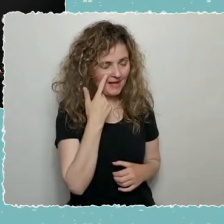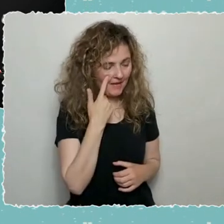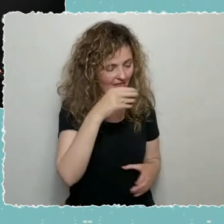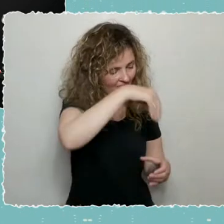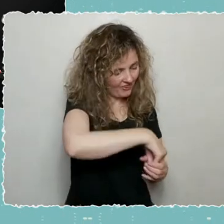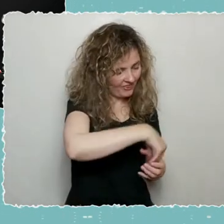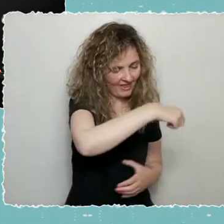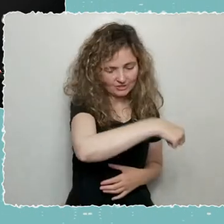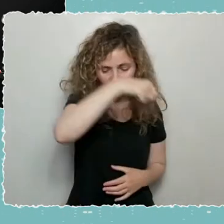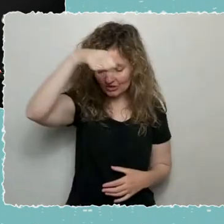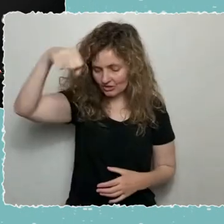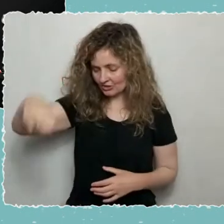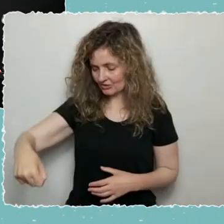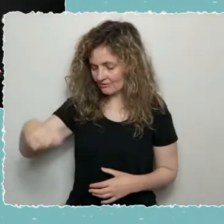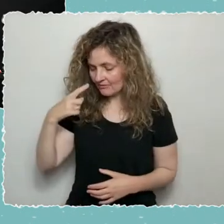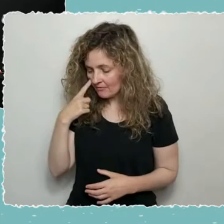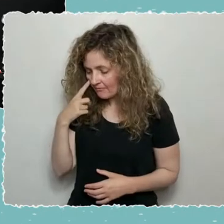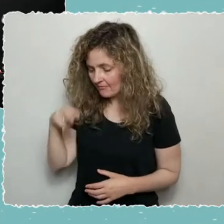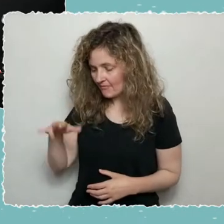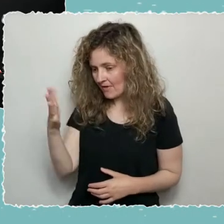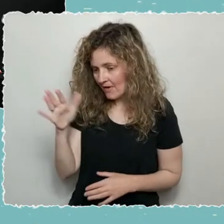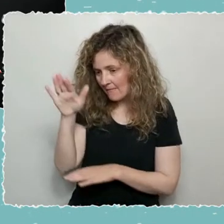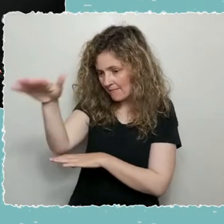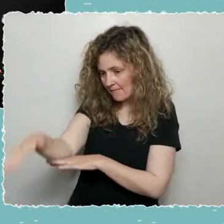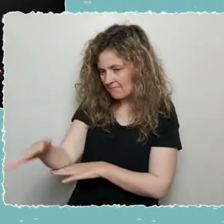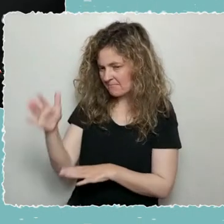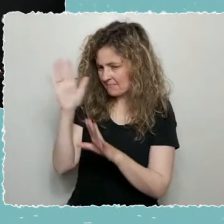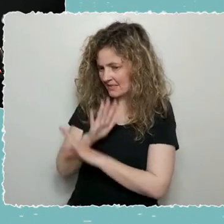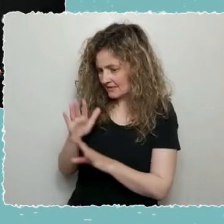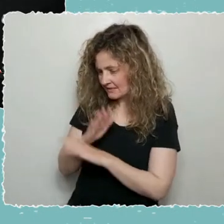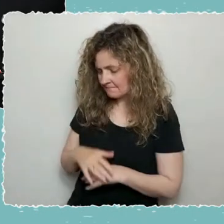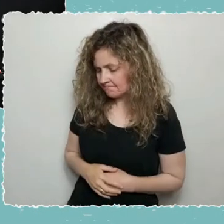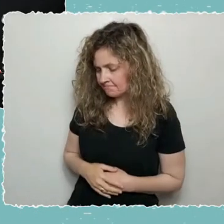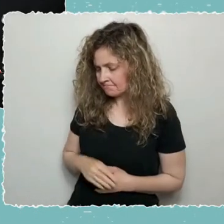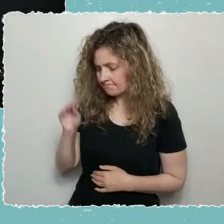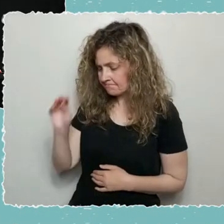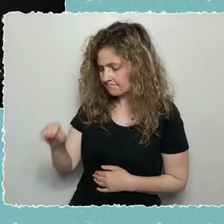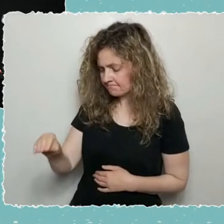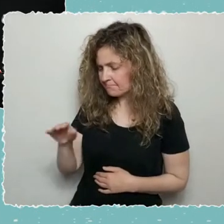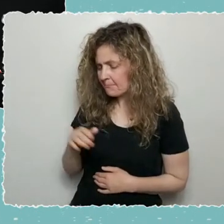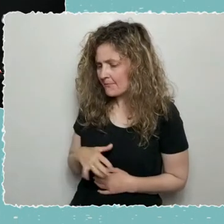Vou ver que hai aquí dentro deste cesto misterioso cunha man asomando. Man...